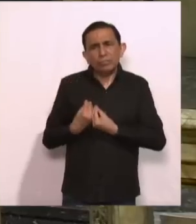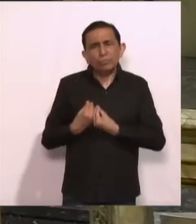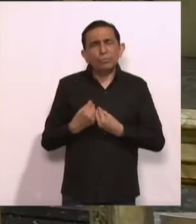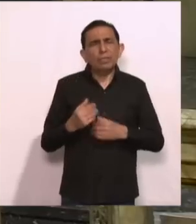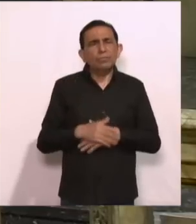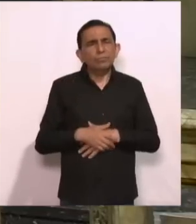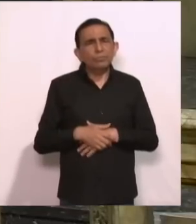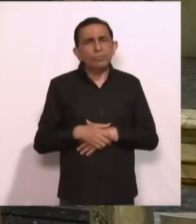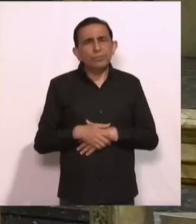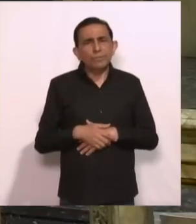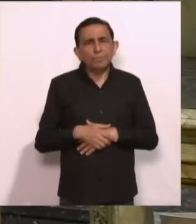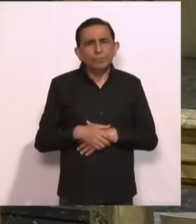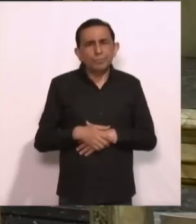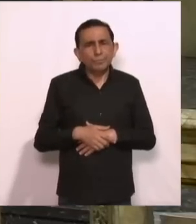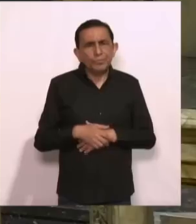nosotros.